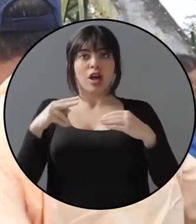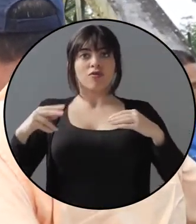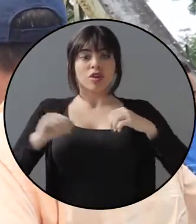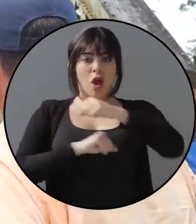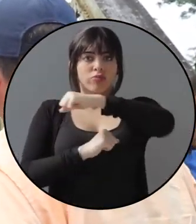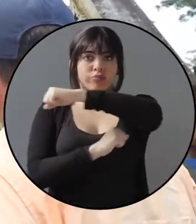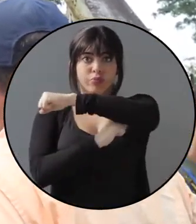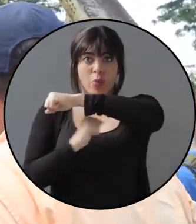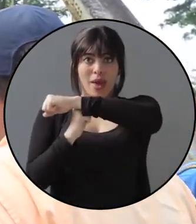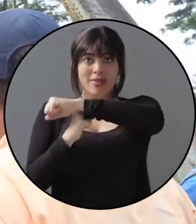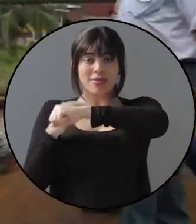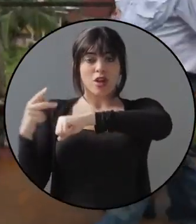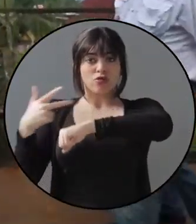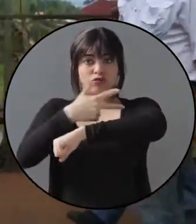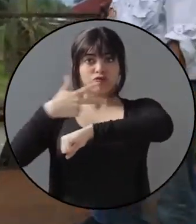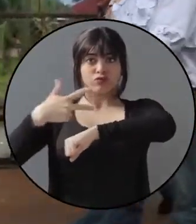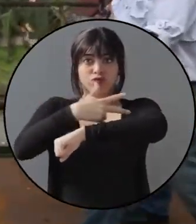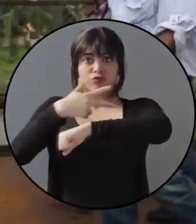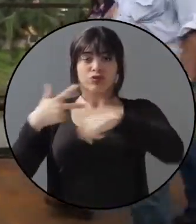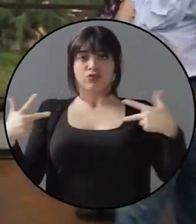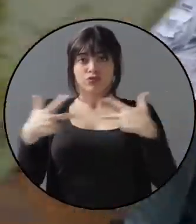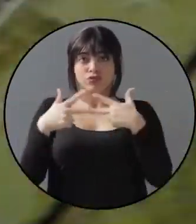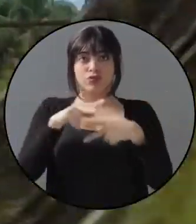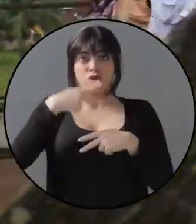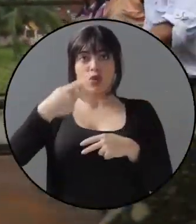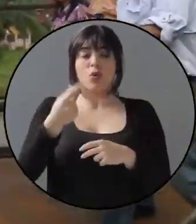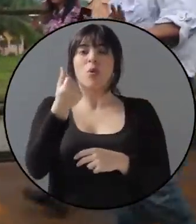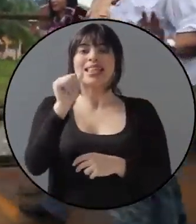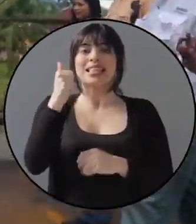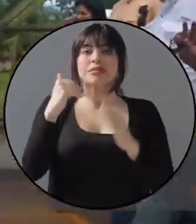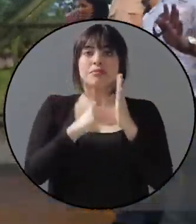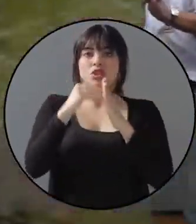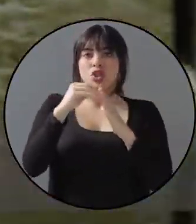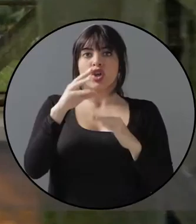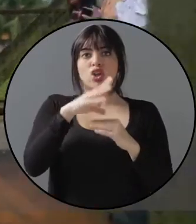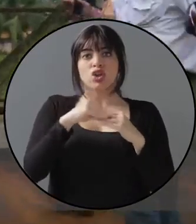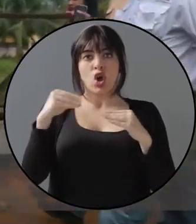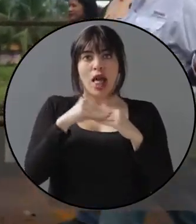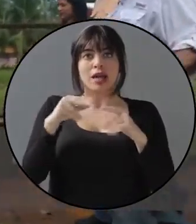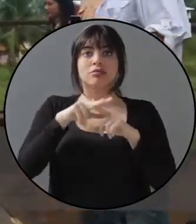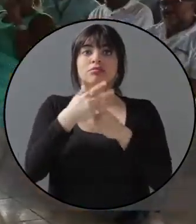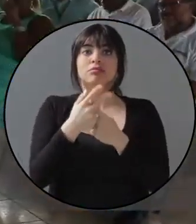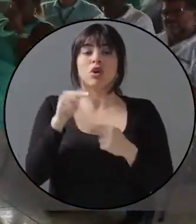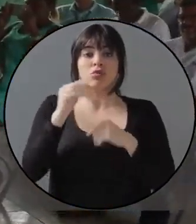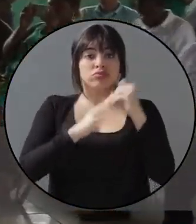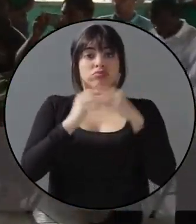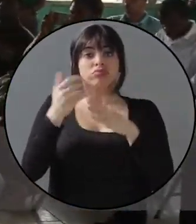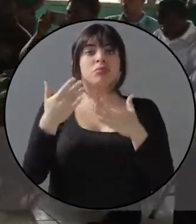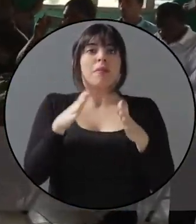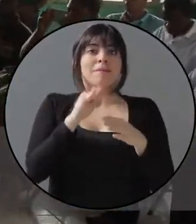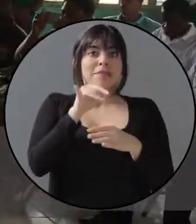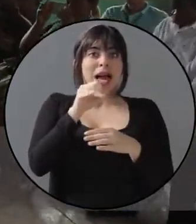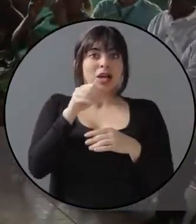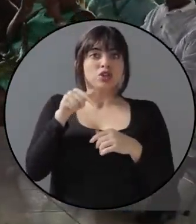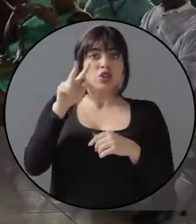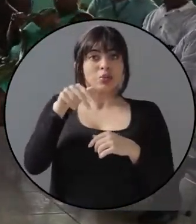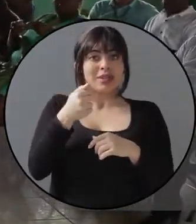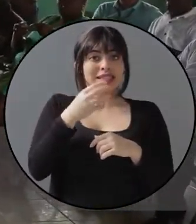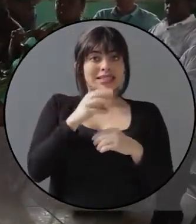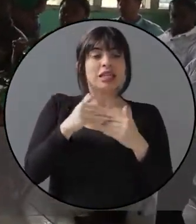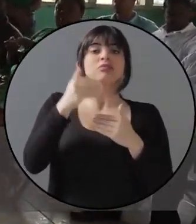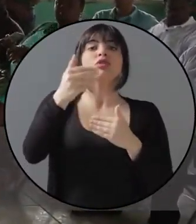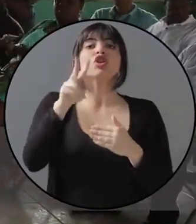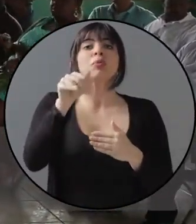Panamá, iniciará su construcción en mayo del 2016 con un costo de 10 millones de dólares. Esperamos que la obra esté